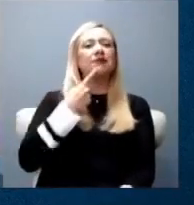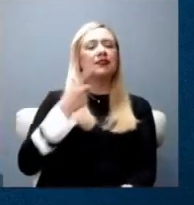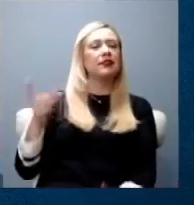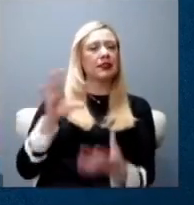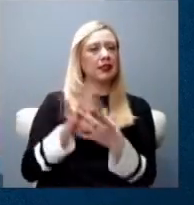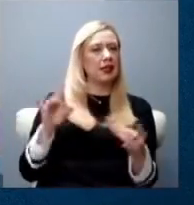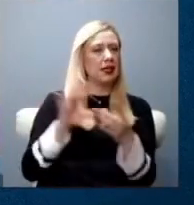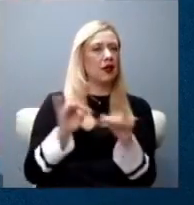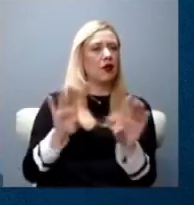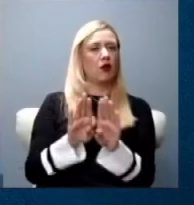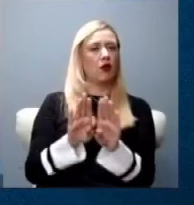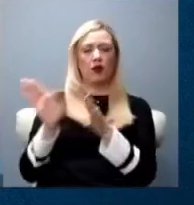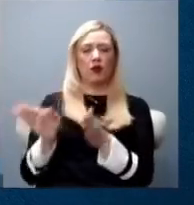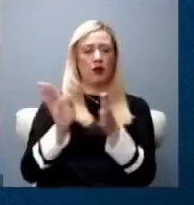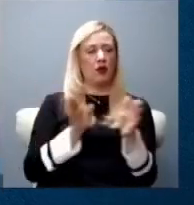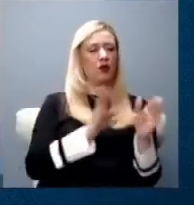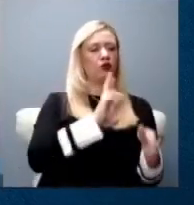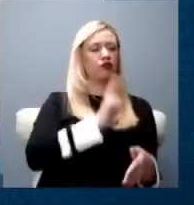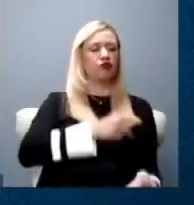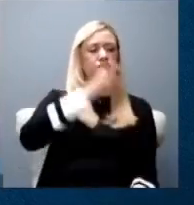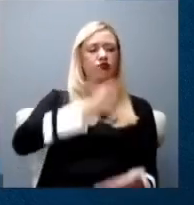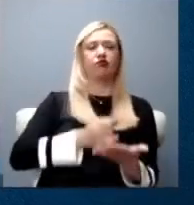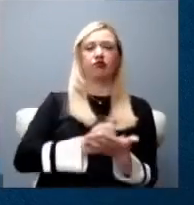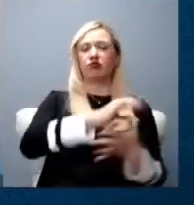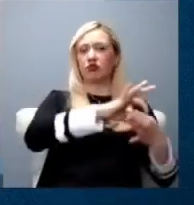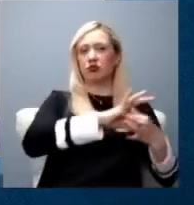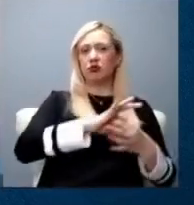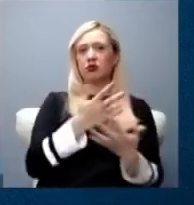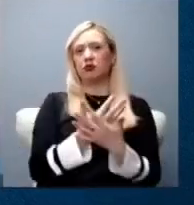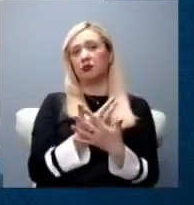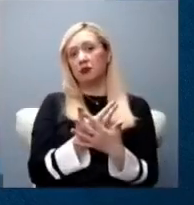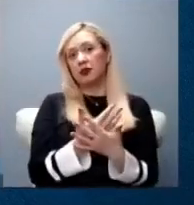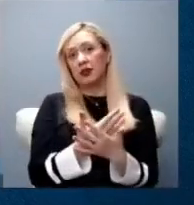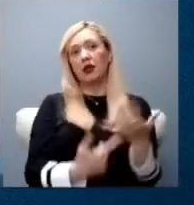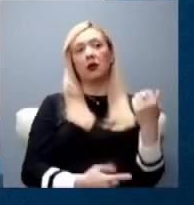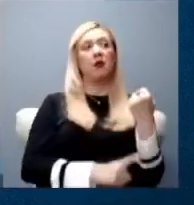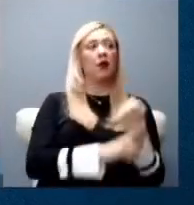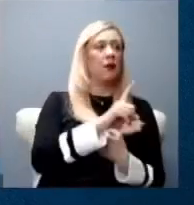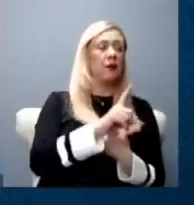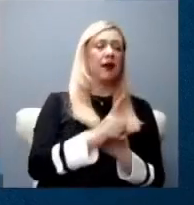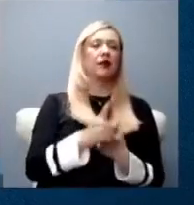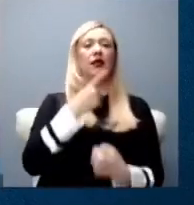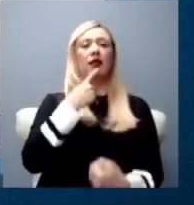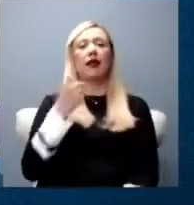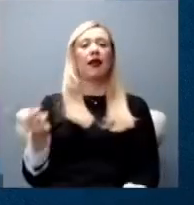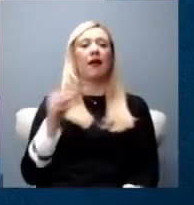líneas jurisprudenciales importantes en las que tenemos que estar pendientes, algunos desafíos nos mencionó también Marcia.